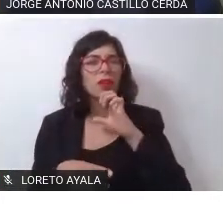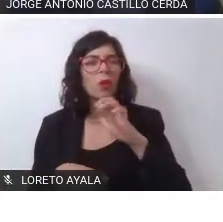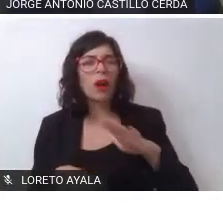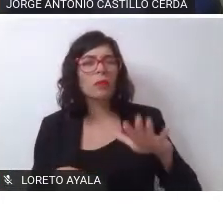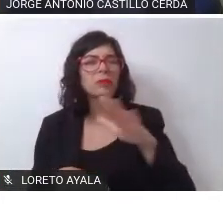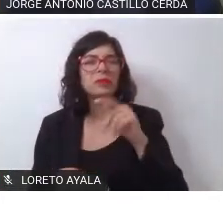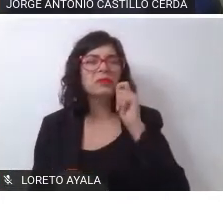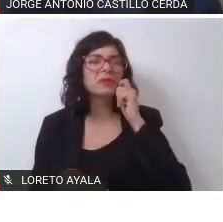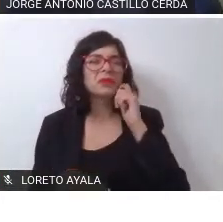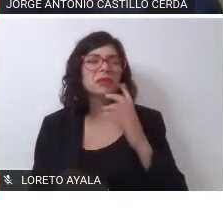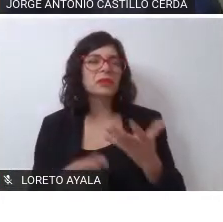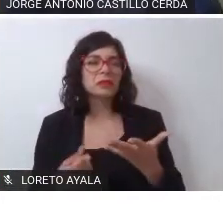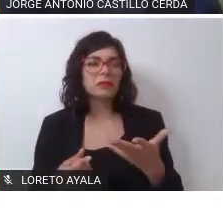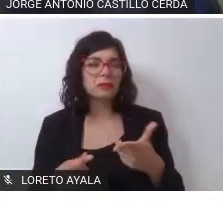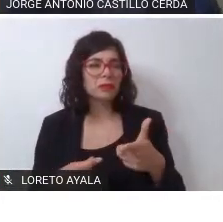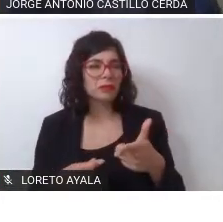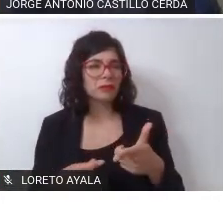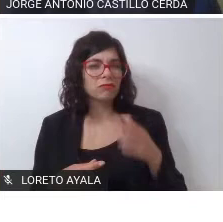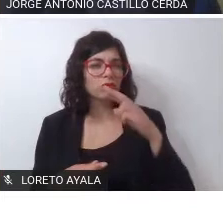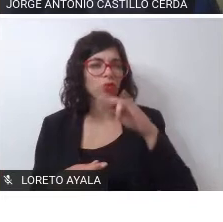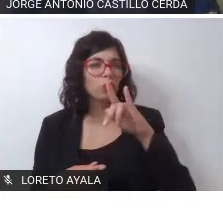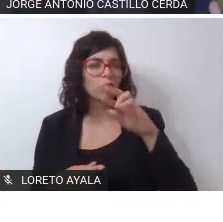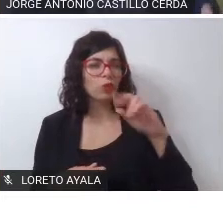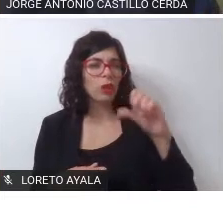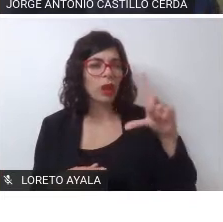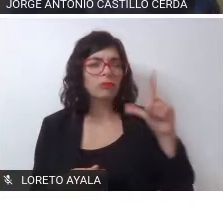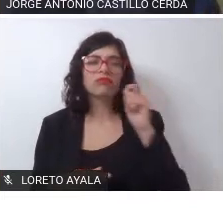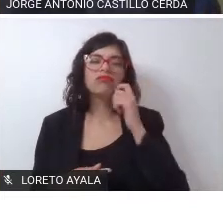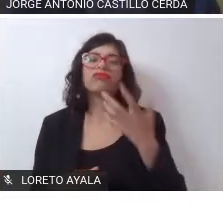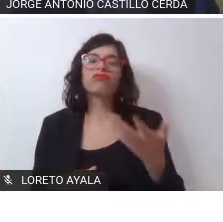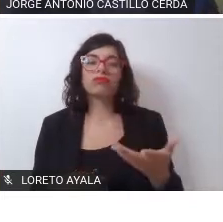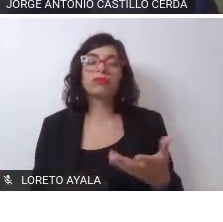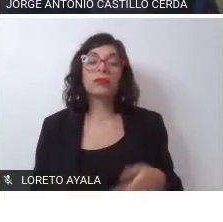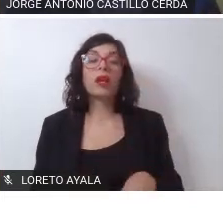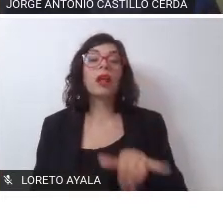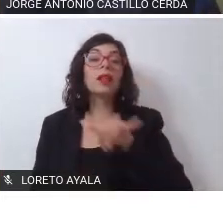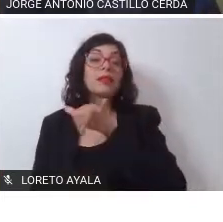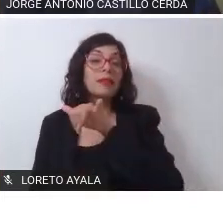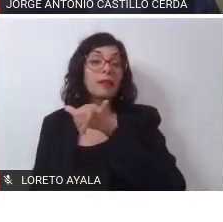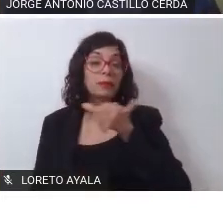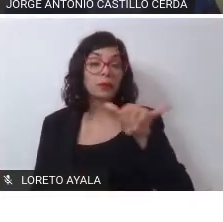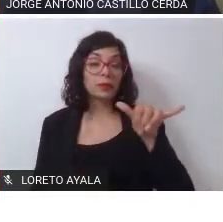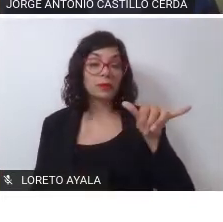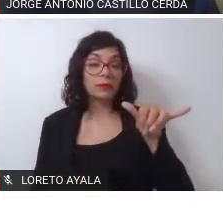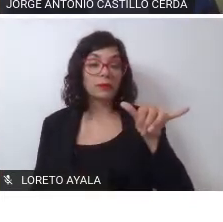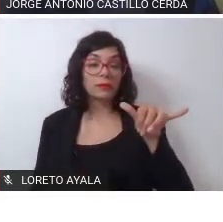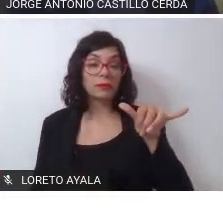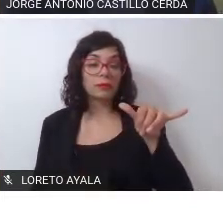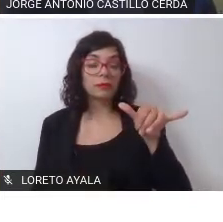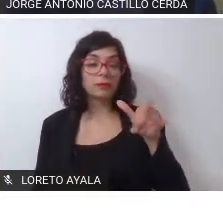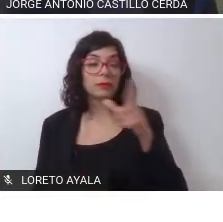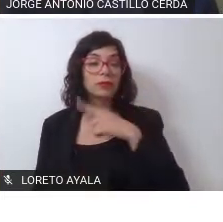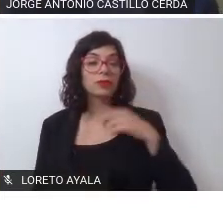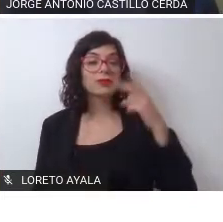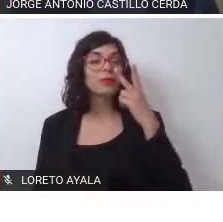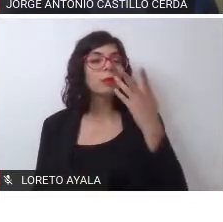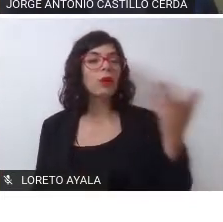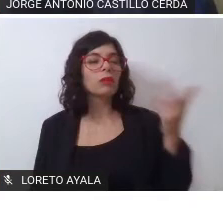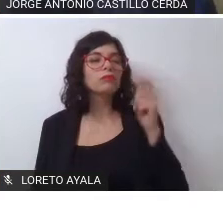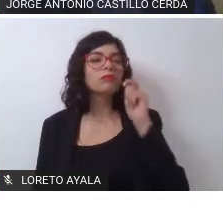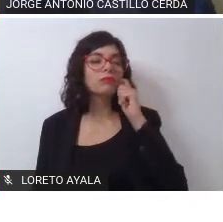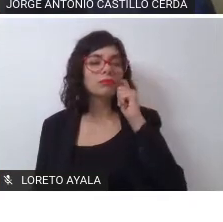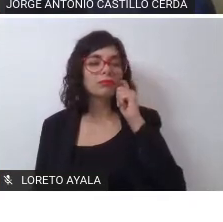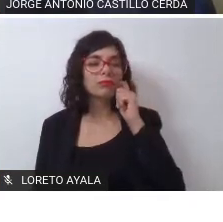ruralidad, y después ir viendo desde lo conceptual, desde lo filosófico